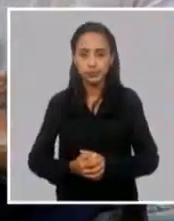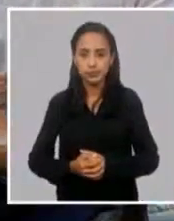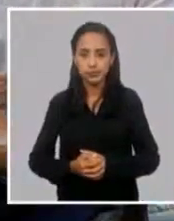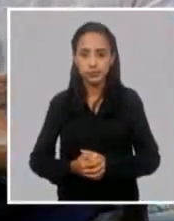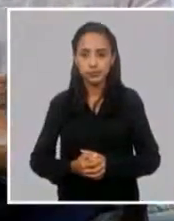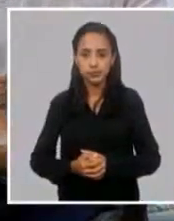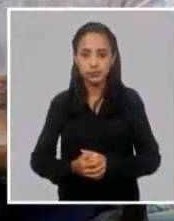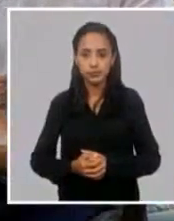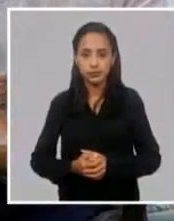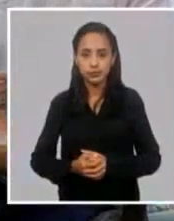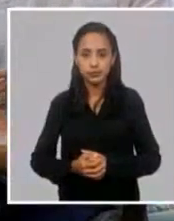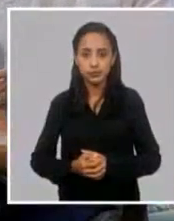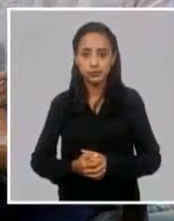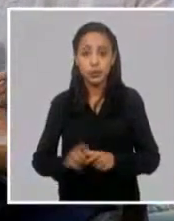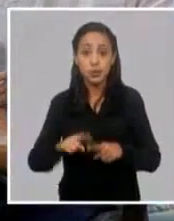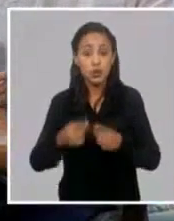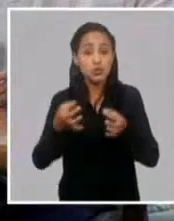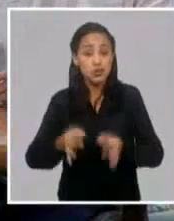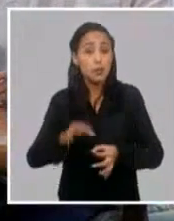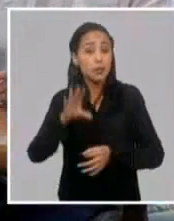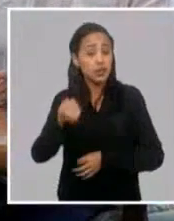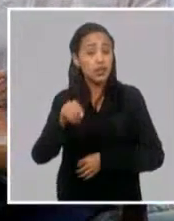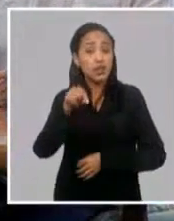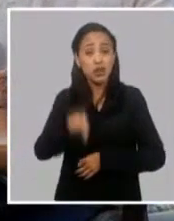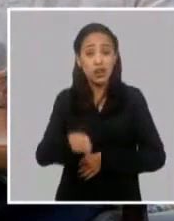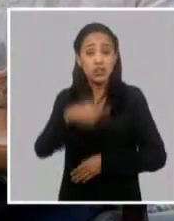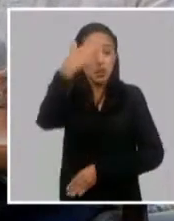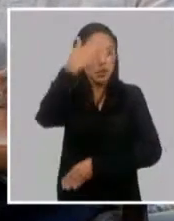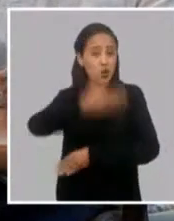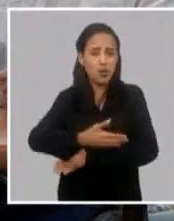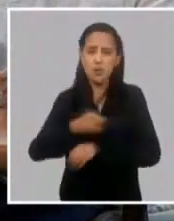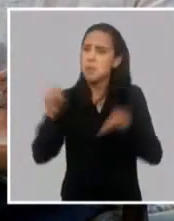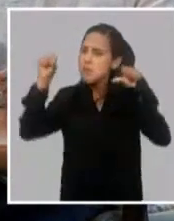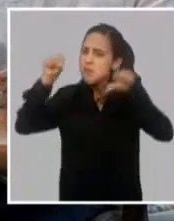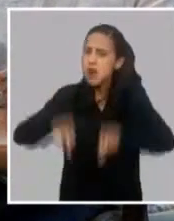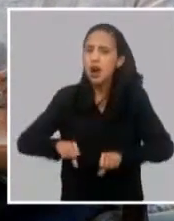no me canso de decir que es cruel, que es genocida,